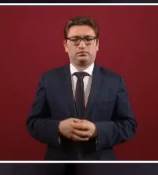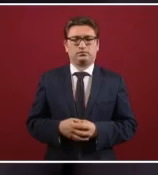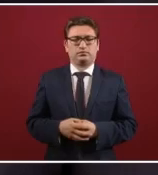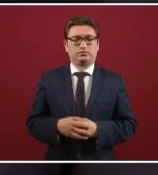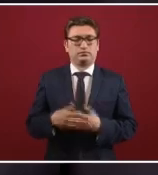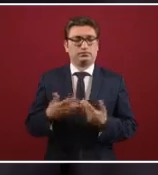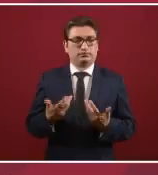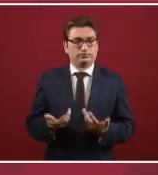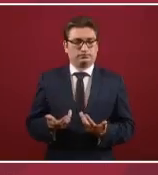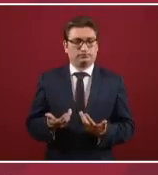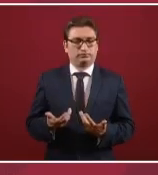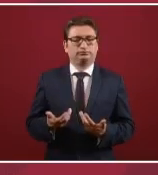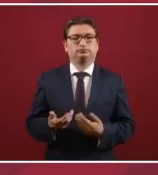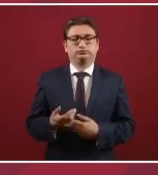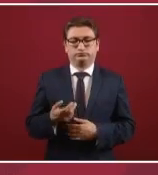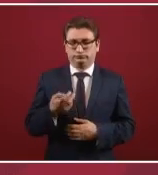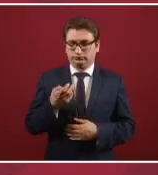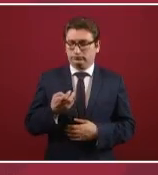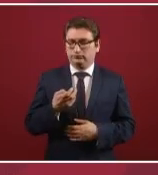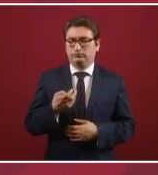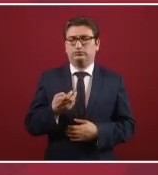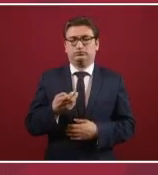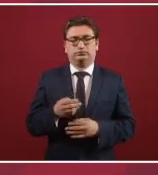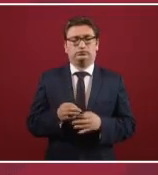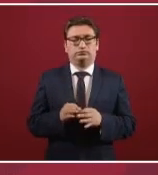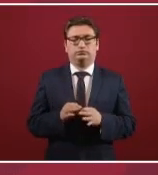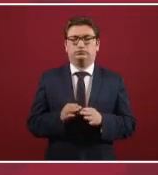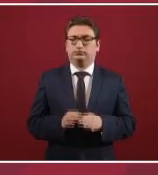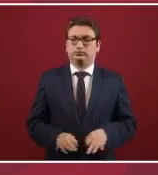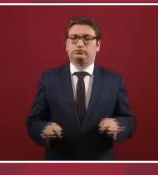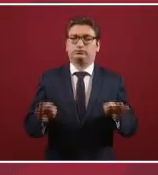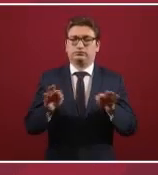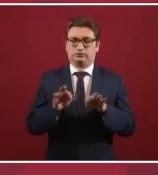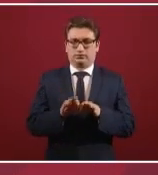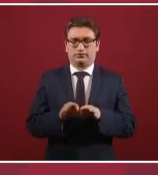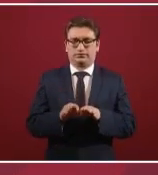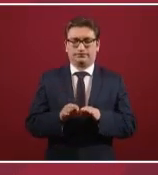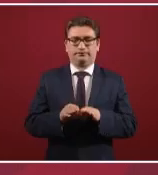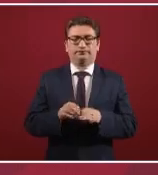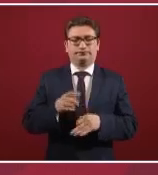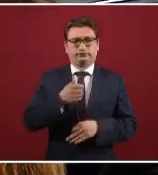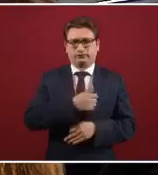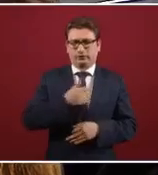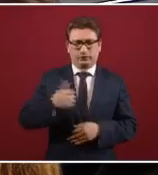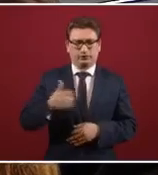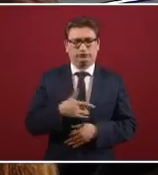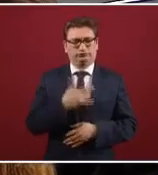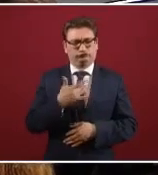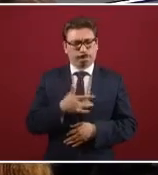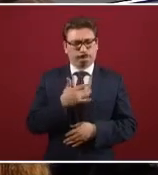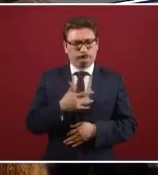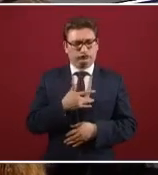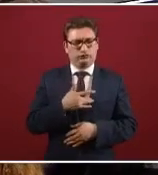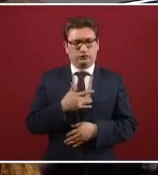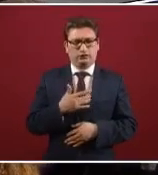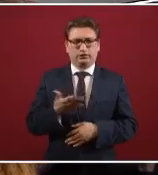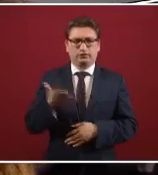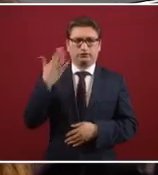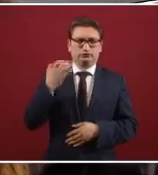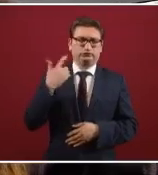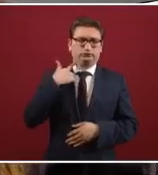entonces es importante que se considere que fueron creando un